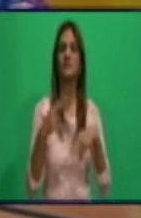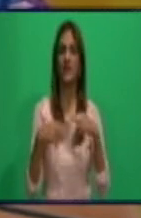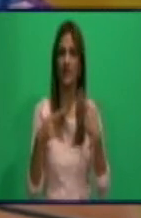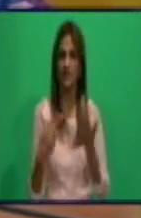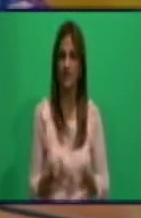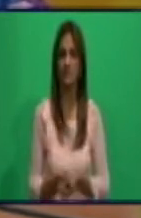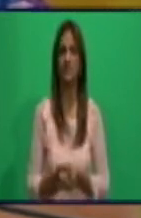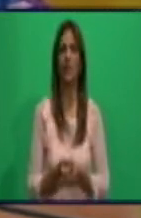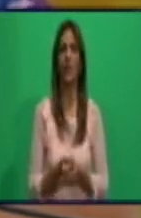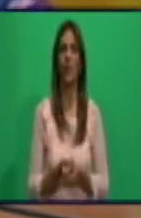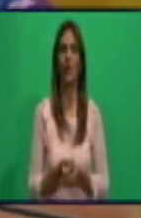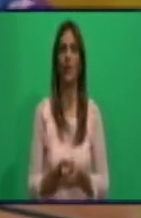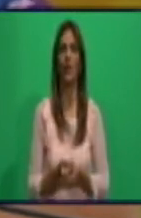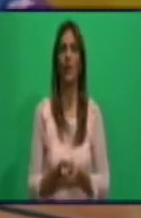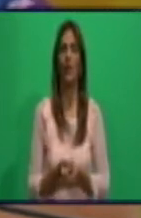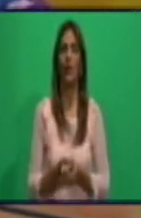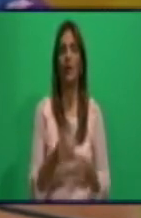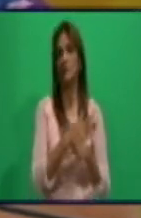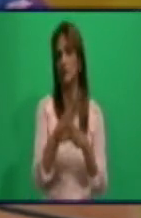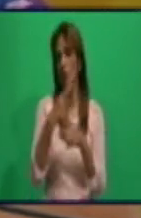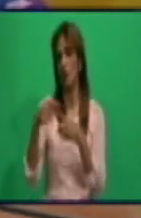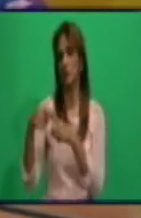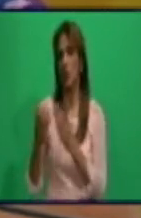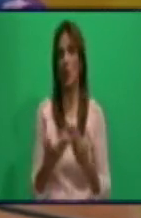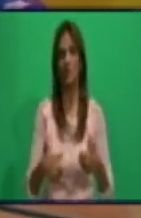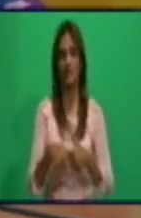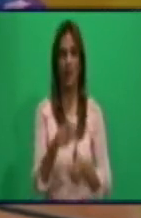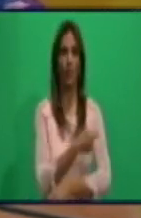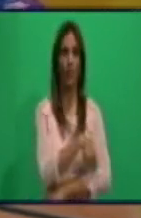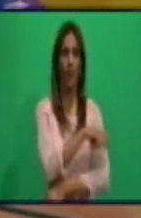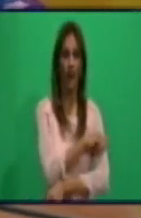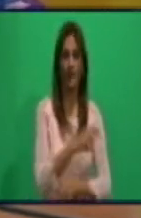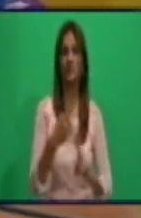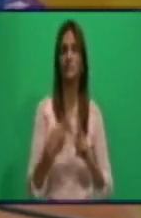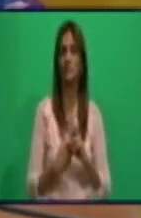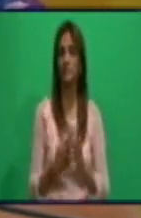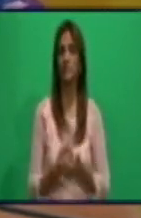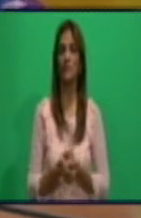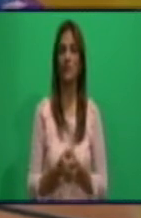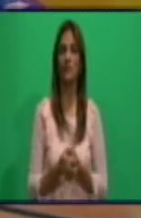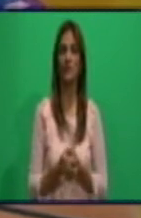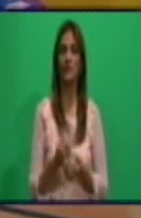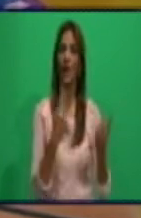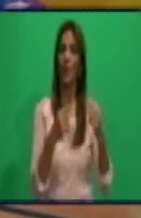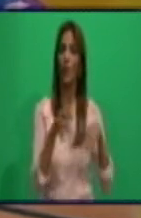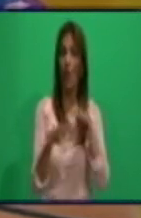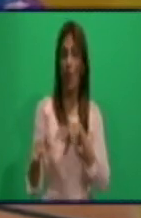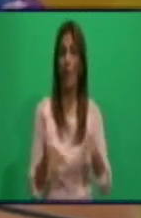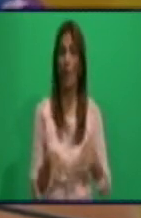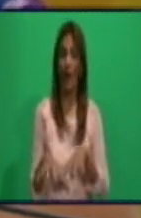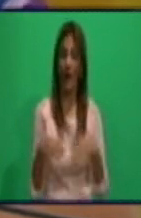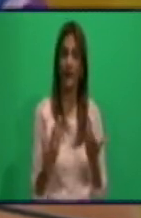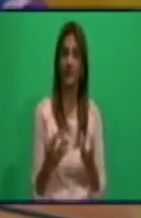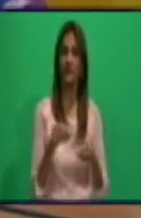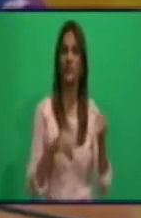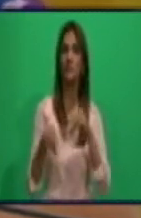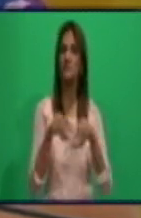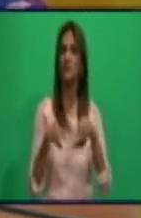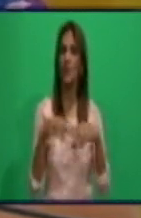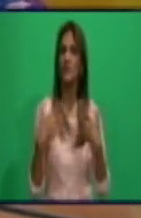parte de micro 5 y a partir de algunos lugares que tenemos una situación epidemiológica mucho más favorable para